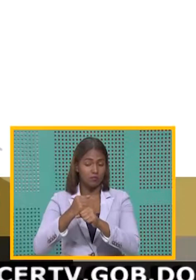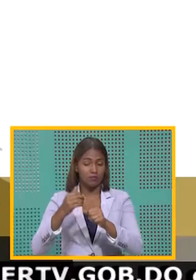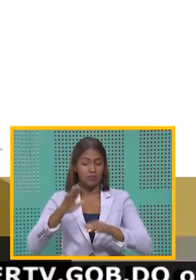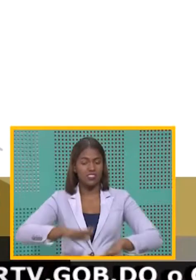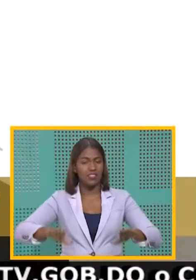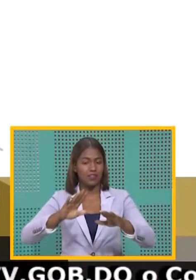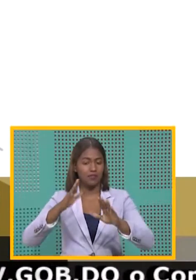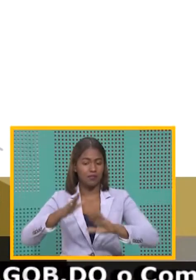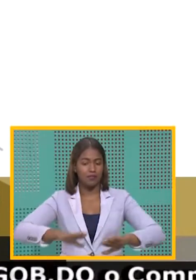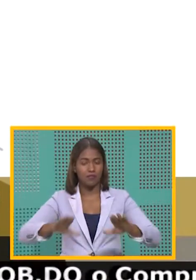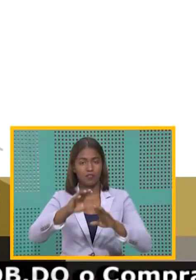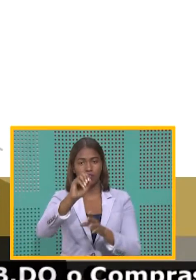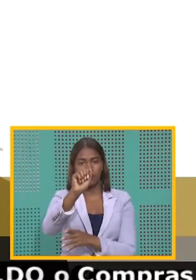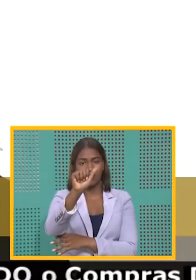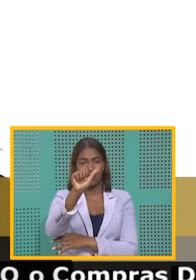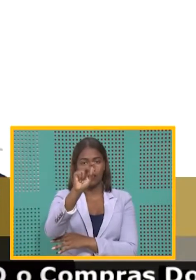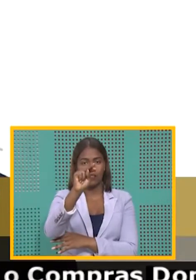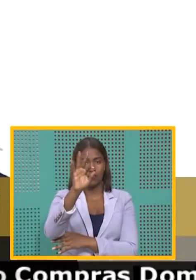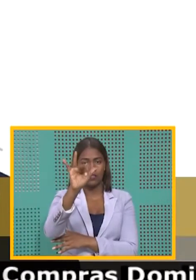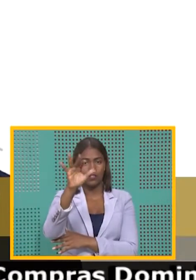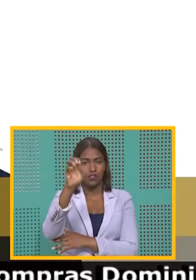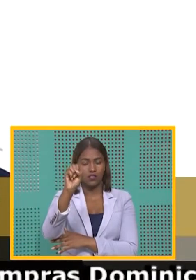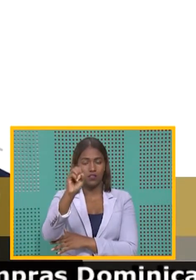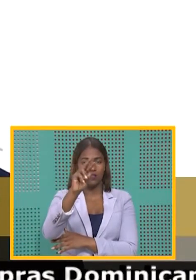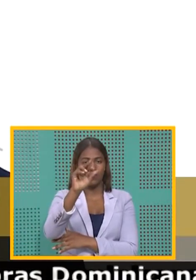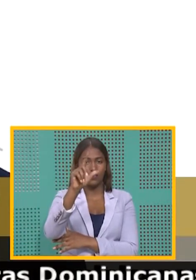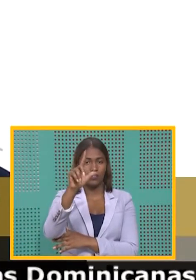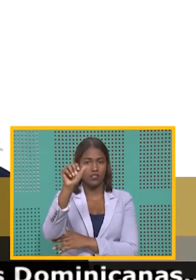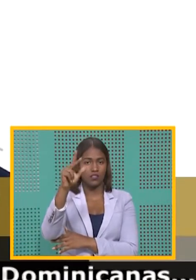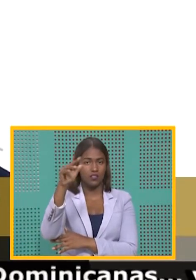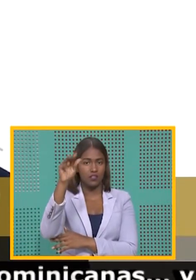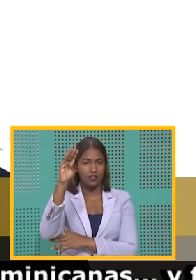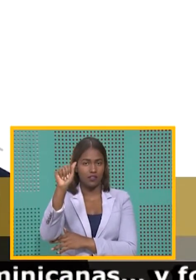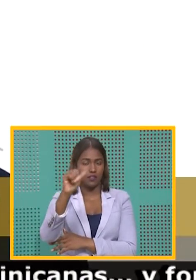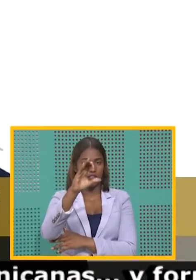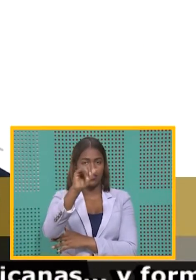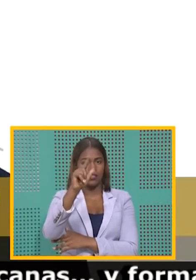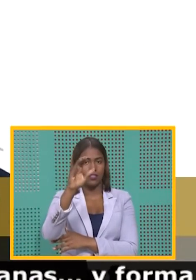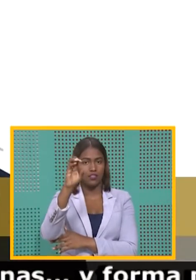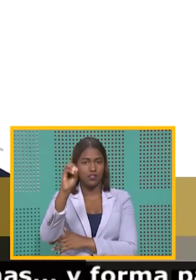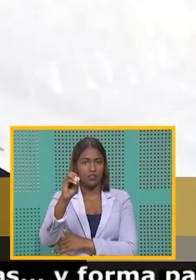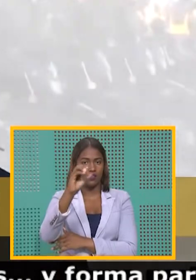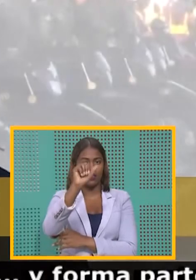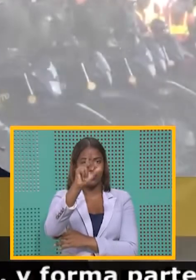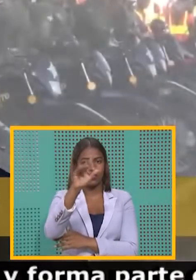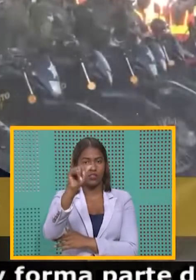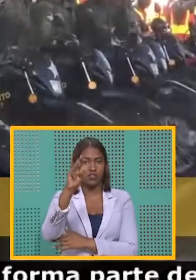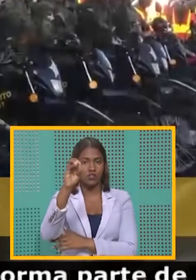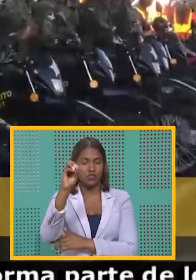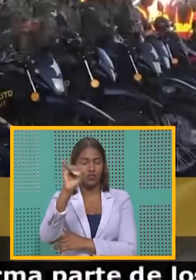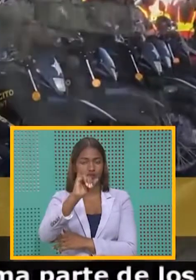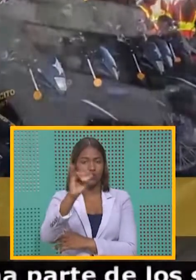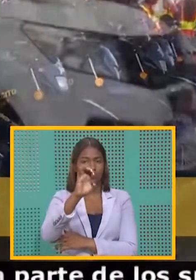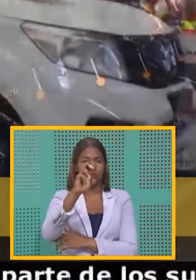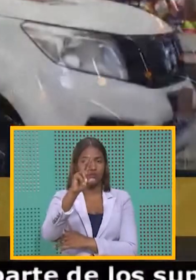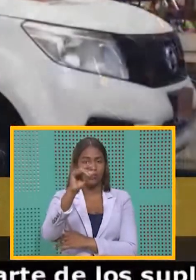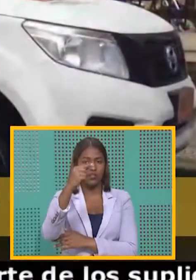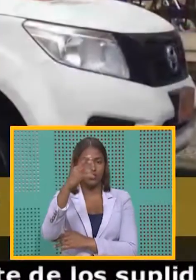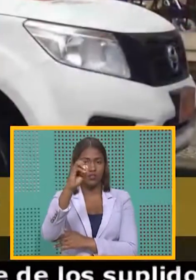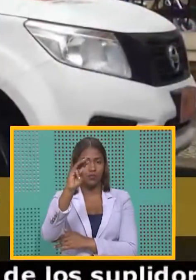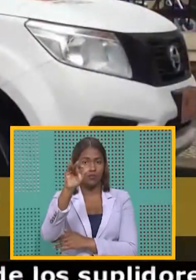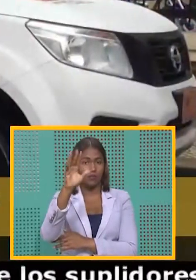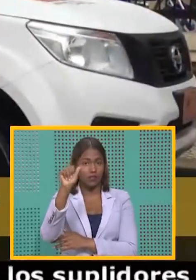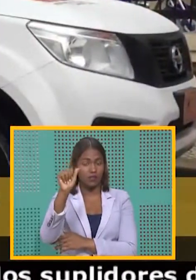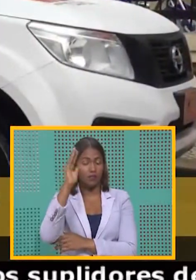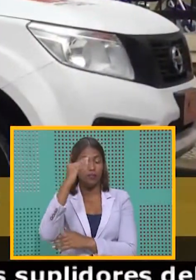de los municipios San Francisco de Macorís, Villarriba, Pimentel, Castillo, Las Guaranas, Arenoso y Eugenio María de Hostos, ya que